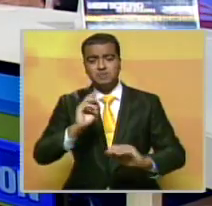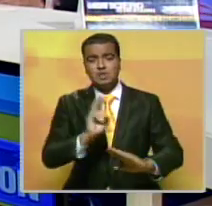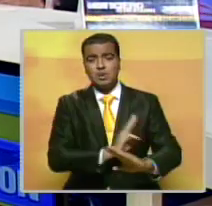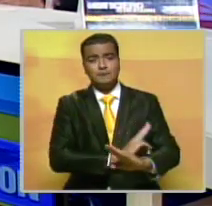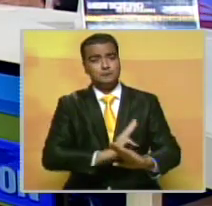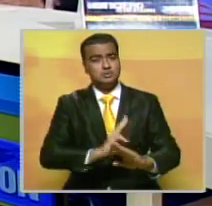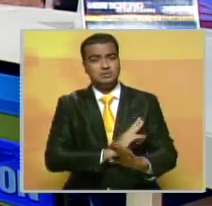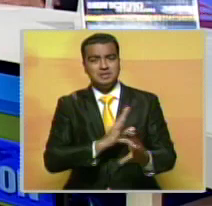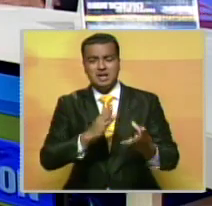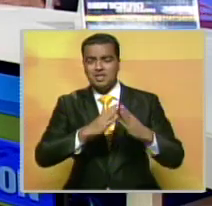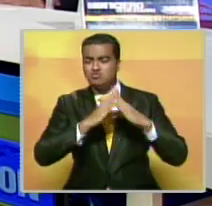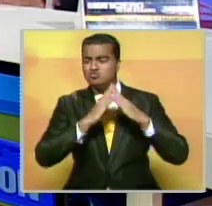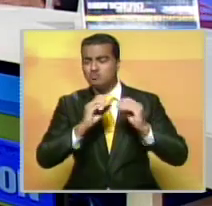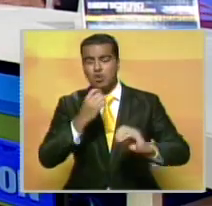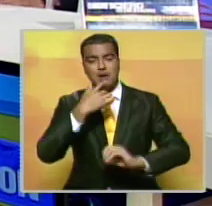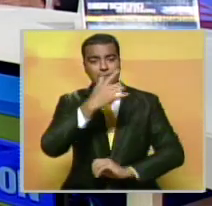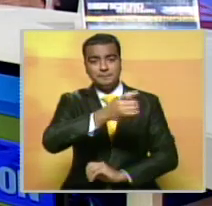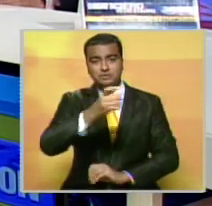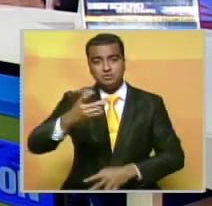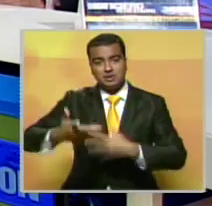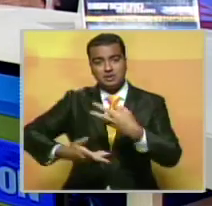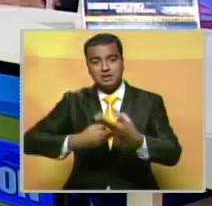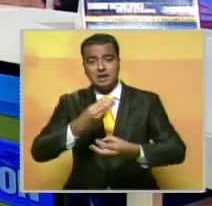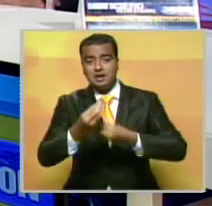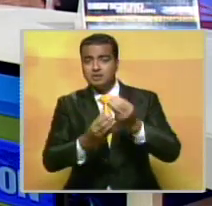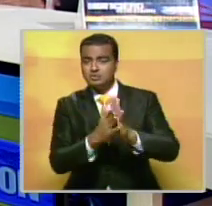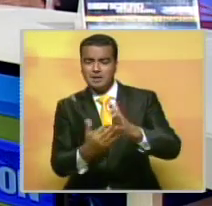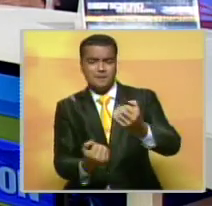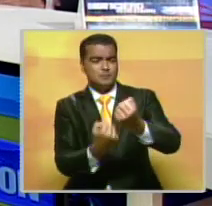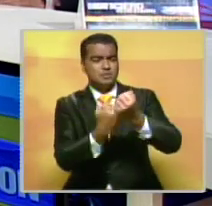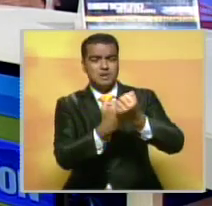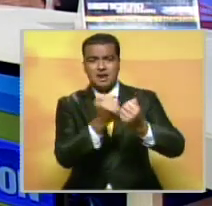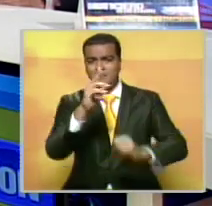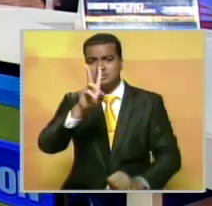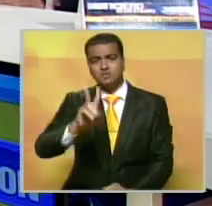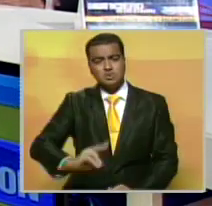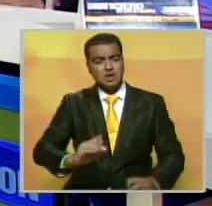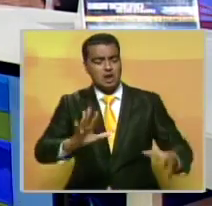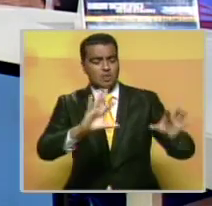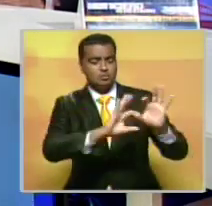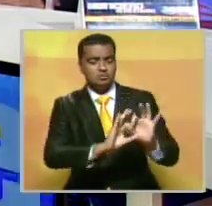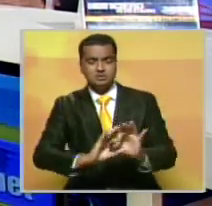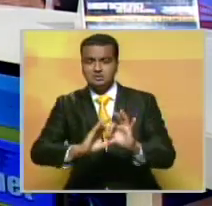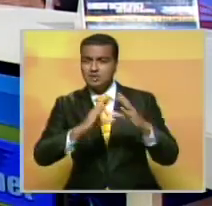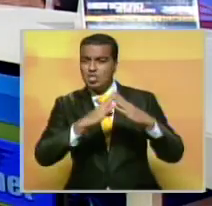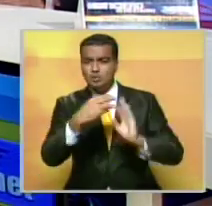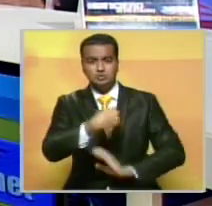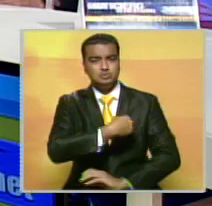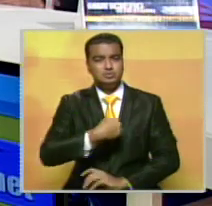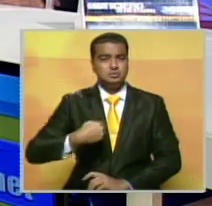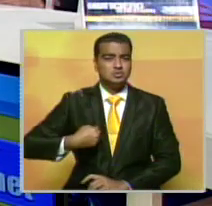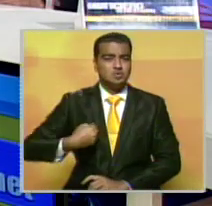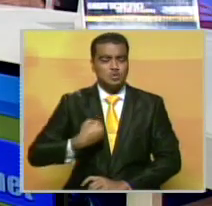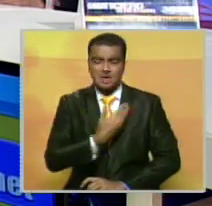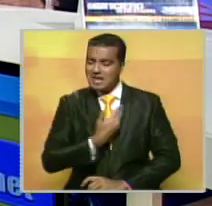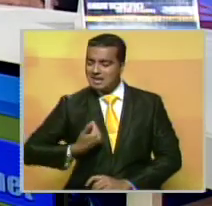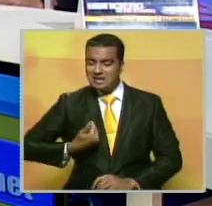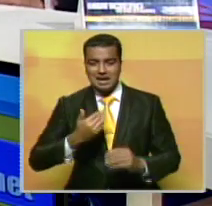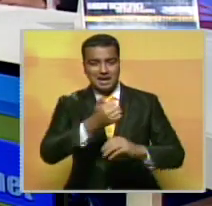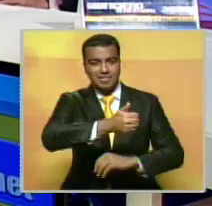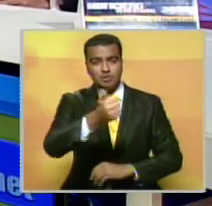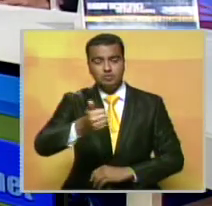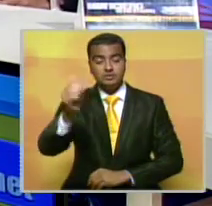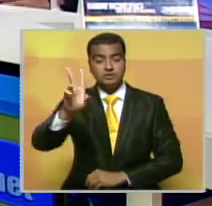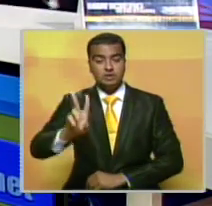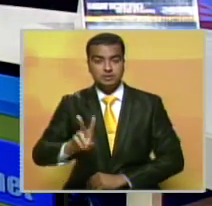musical a todo el aporte que ha hecho este hombre a la venezolanidad, a reconciliarse con lo nuestro, a querer a lo venezolano.